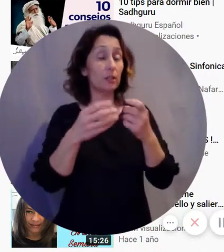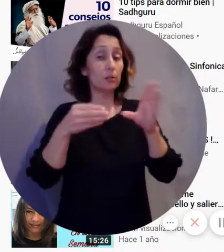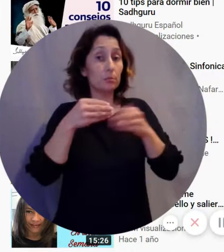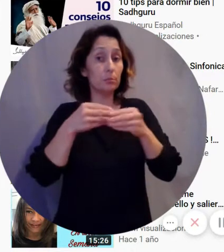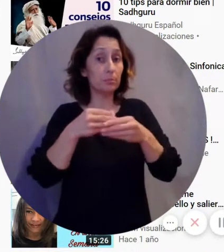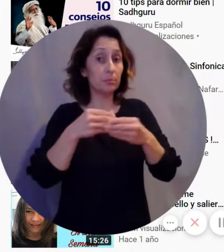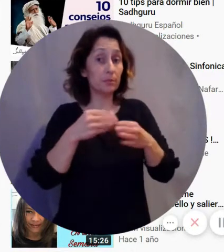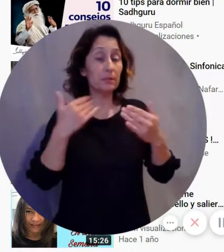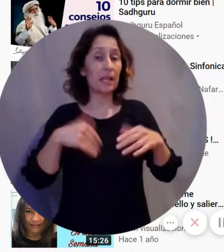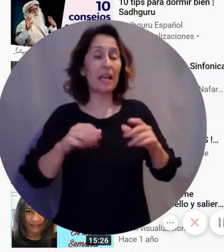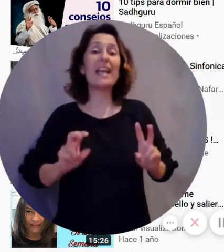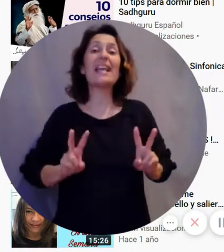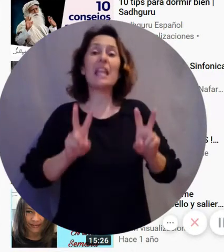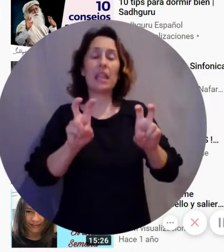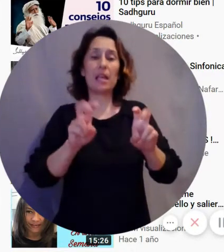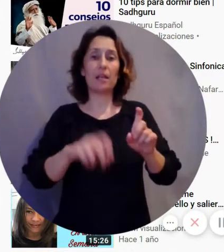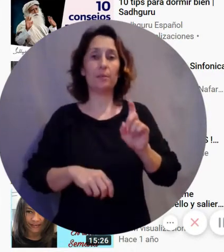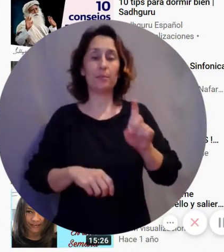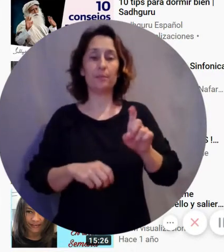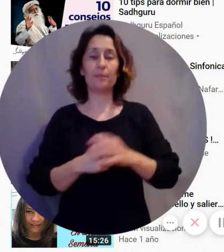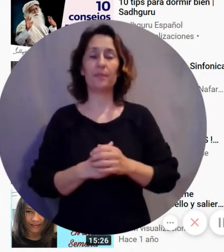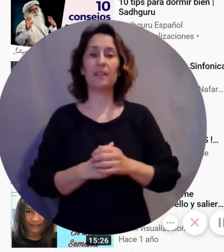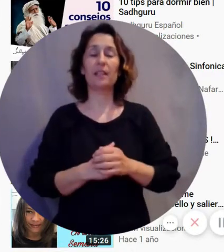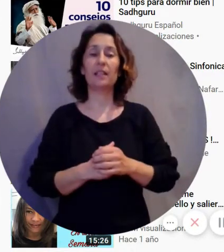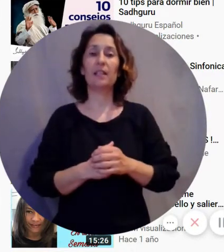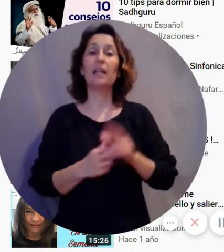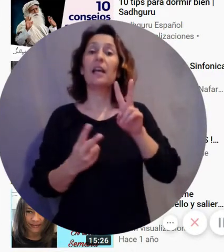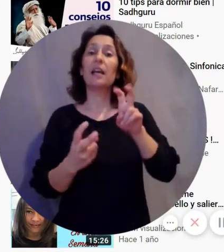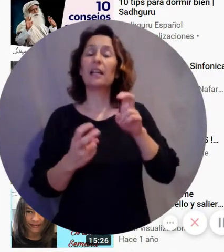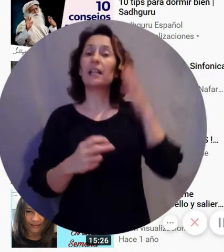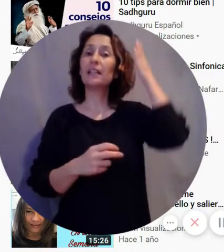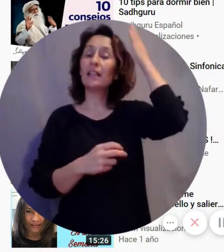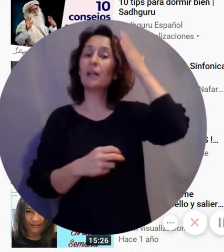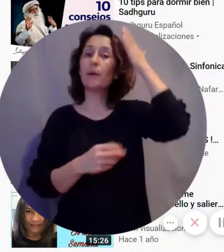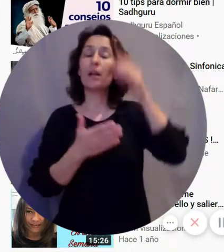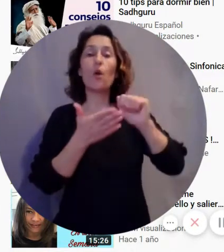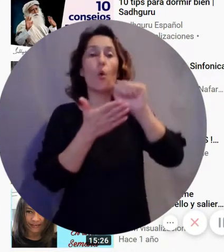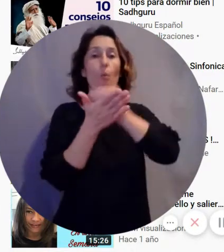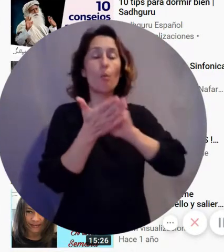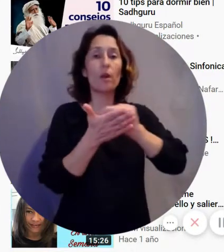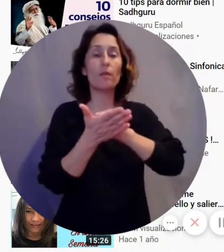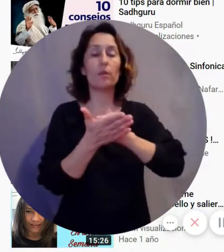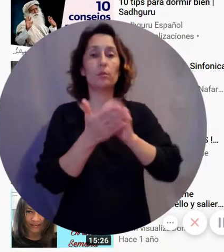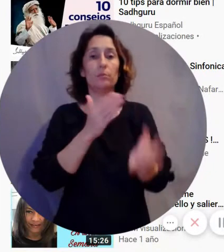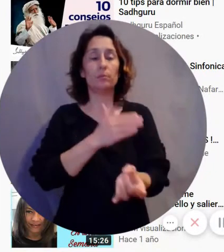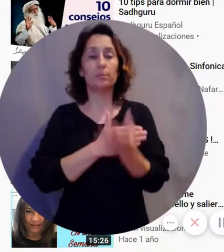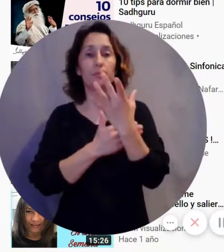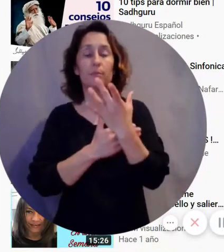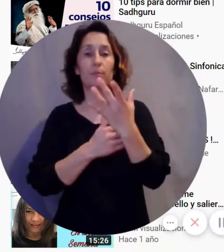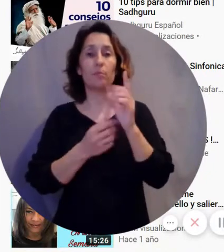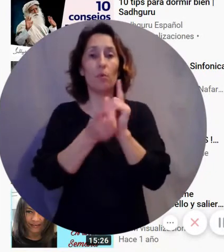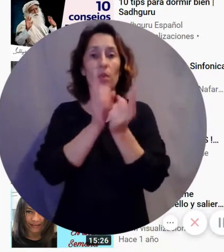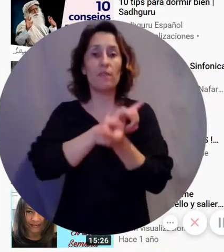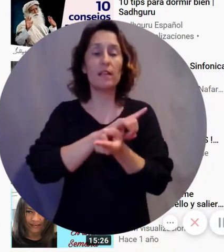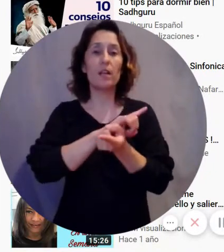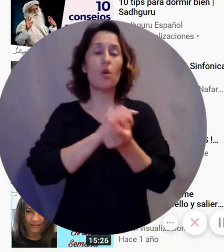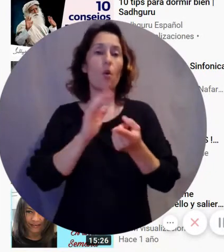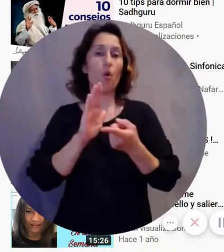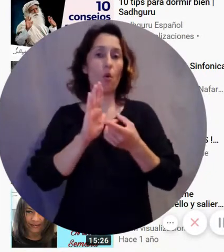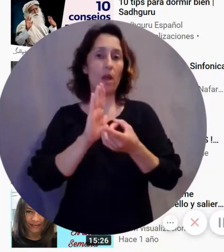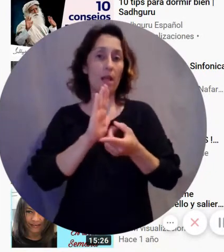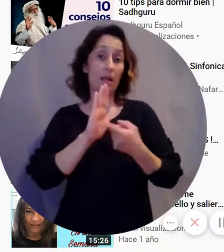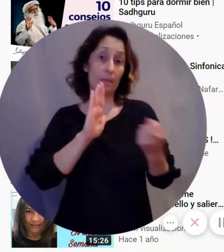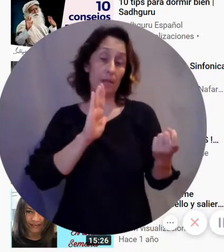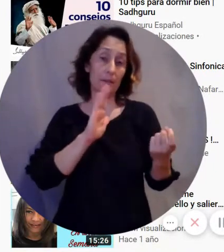Iniciar. Renta Navarra funciona con borradores que podemos crear, modificar o eliminar. Por defecto el programa los nombra como